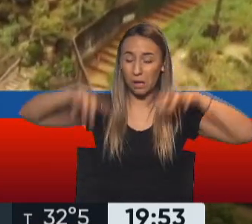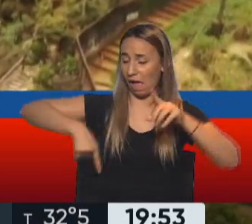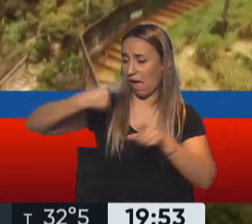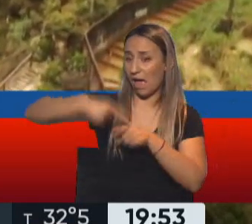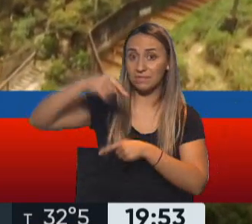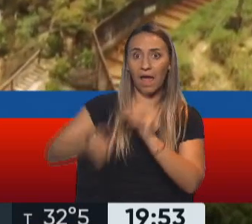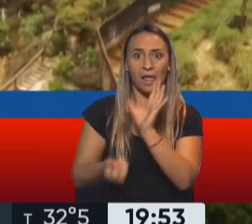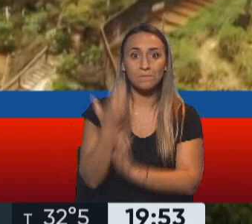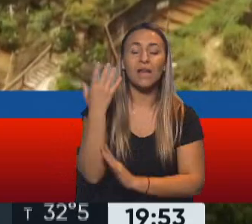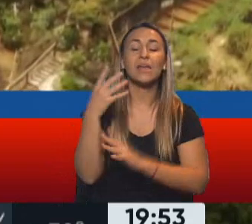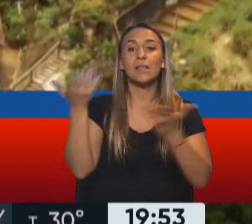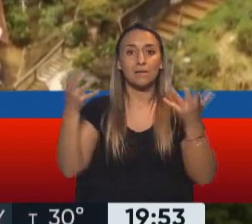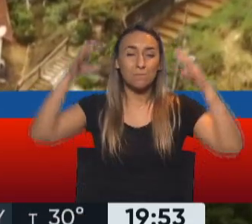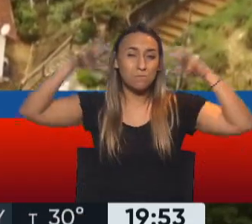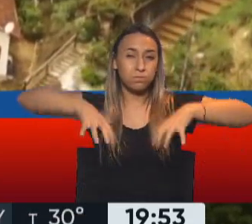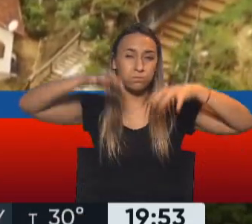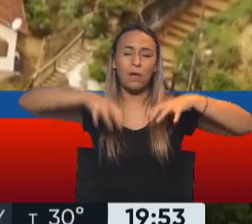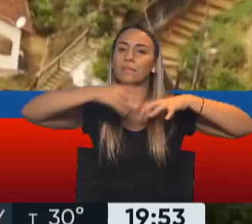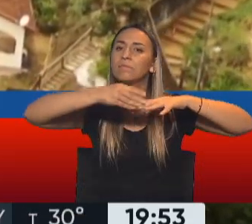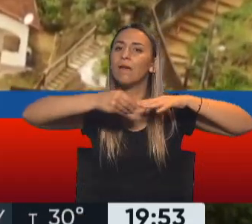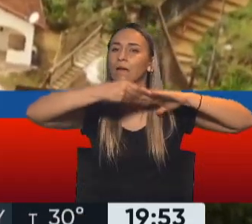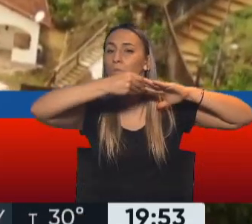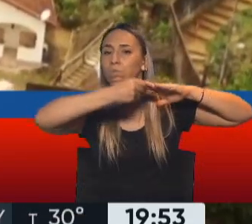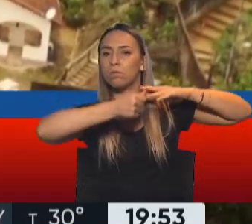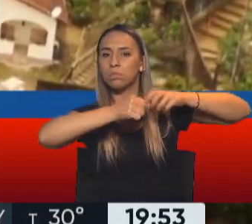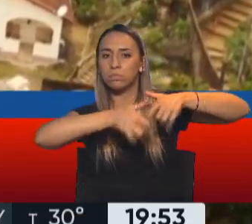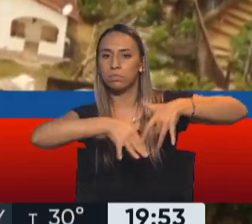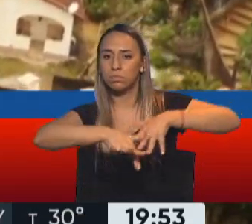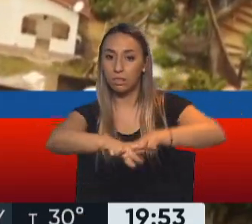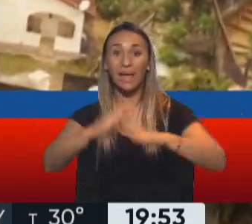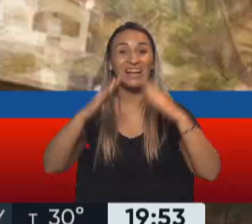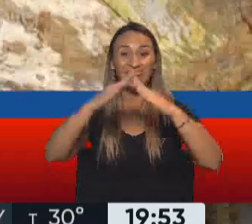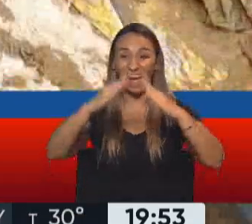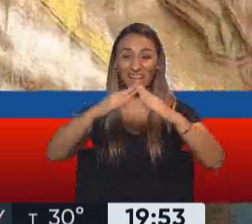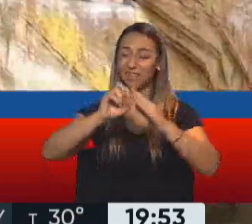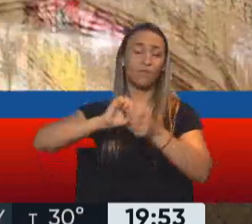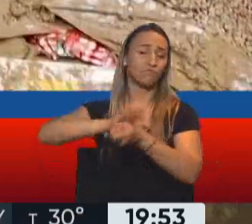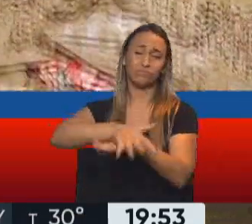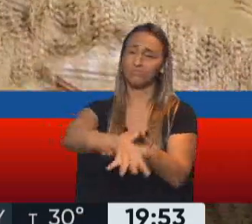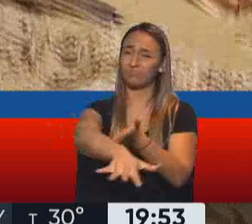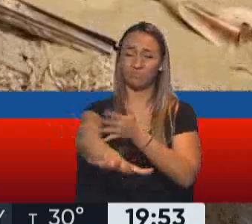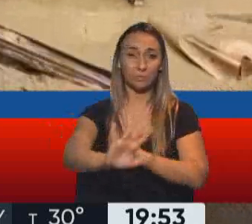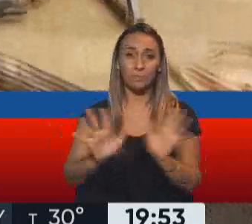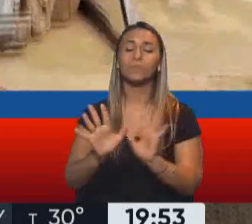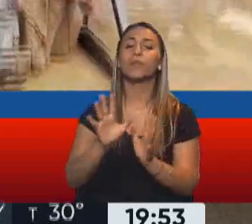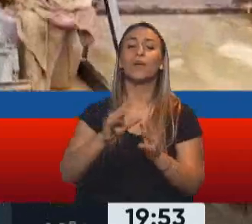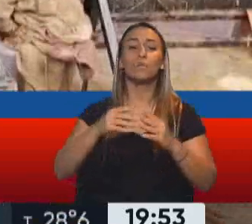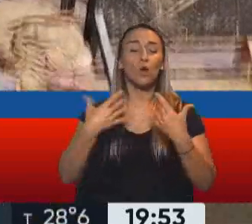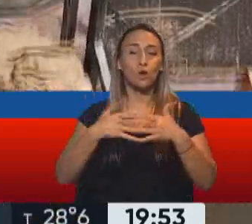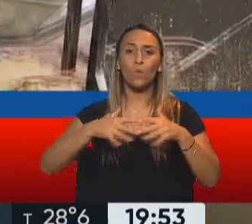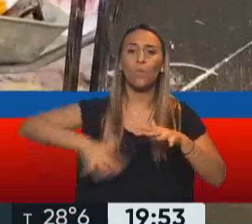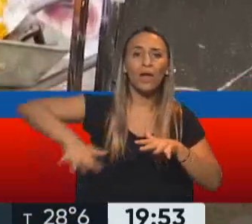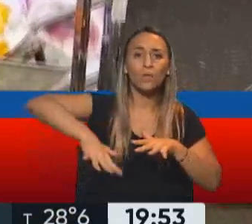produjeron corrimientos de tierra, literalmente tragaron viviendas e inundaron con agua y barro varios barrios de la